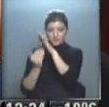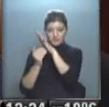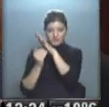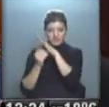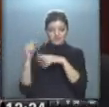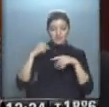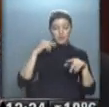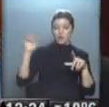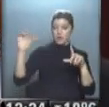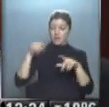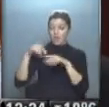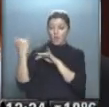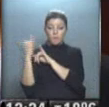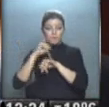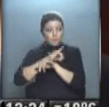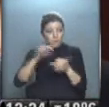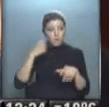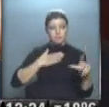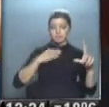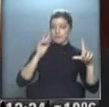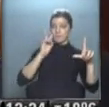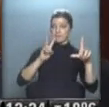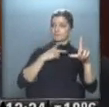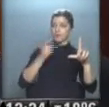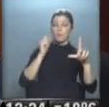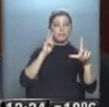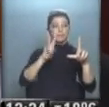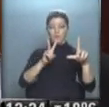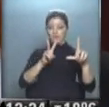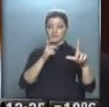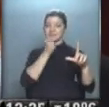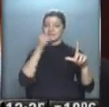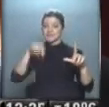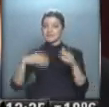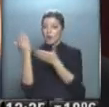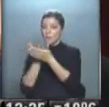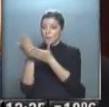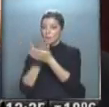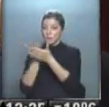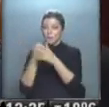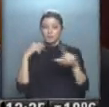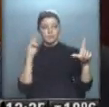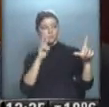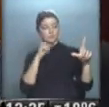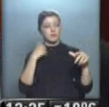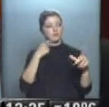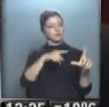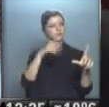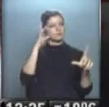lo tanto, si usted llega con el cable y puede producir todas las señales que van en ese cable, no hay libertad de expresión, no hay